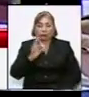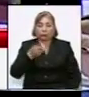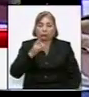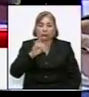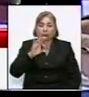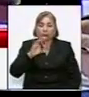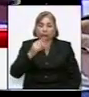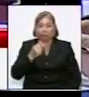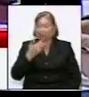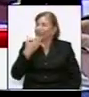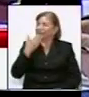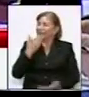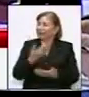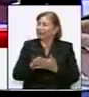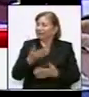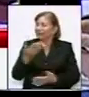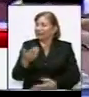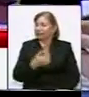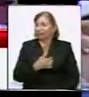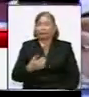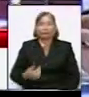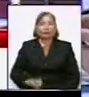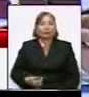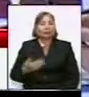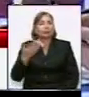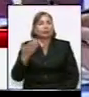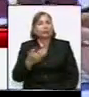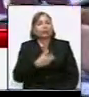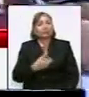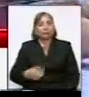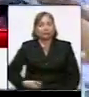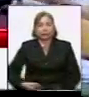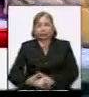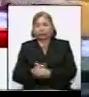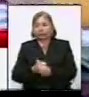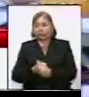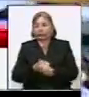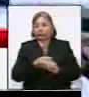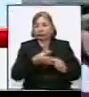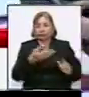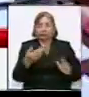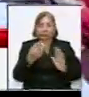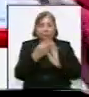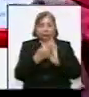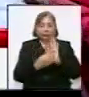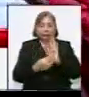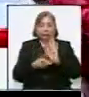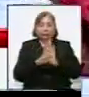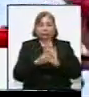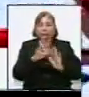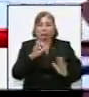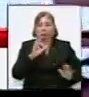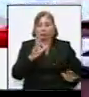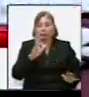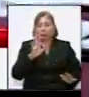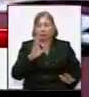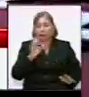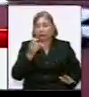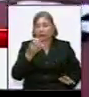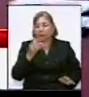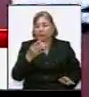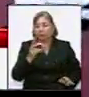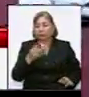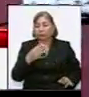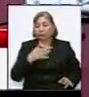muchas gracias presidente señor presidente estimados colegas el proyecto de ley 3489 2018 en mi